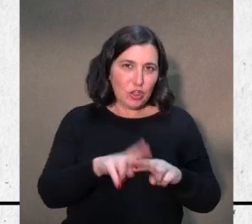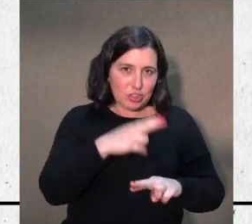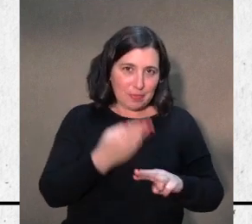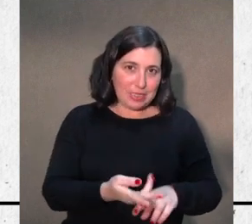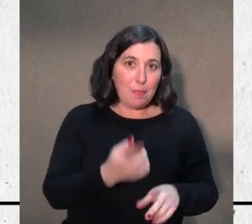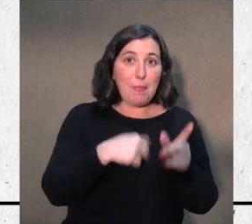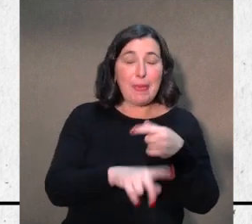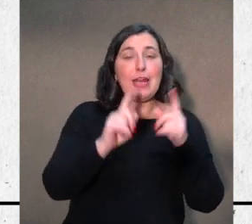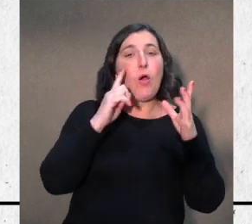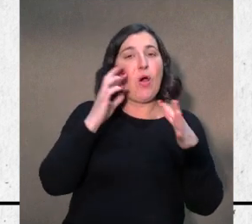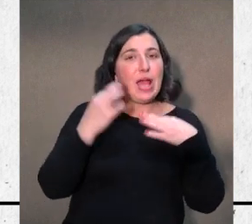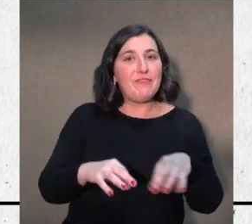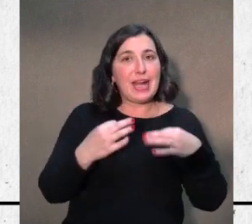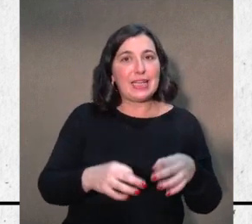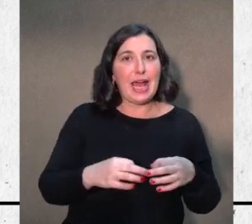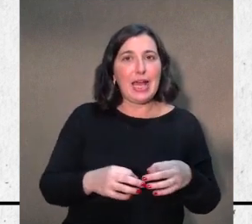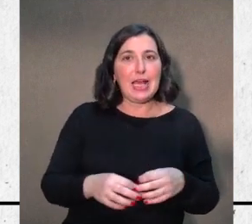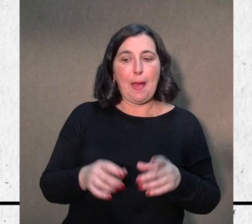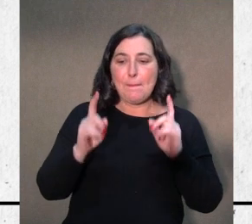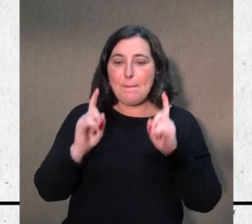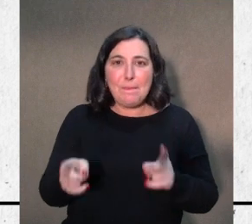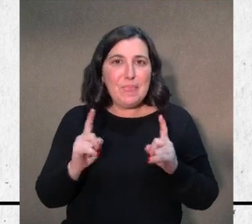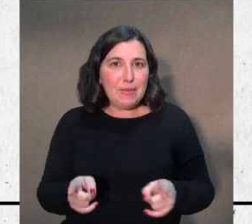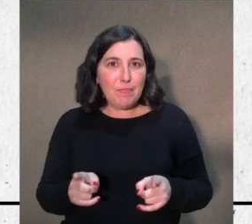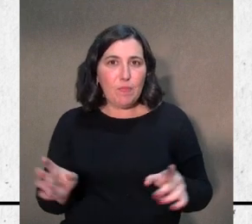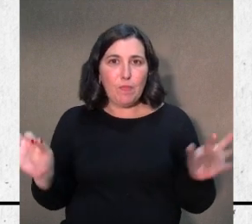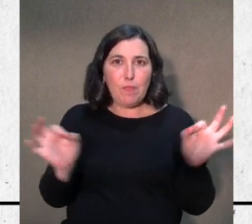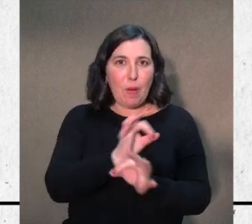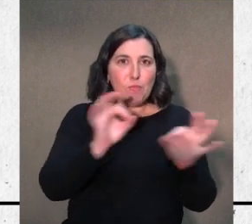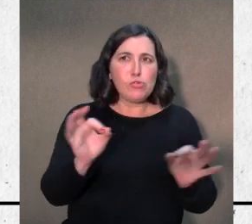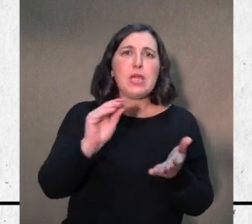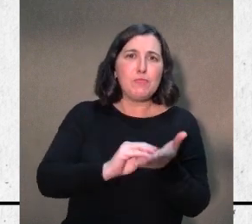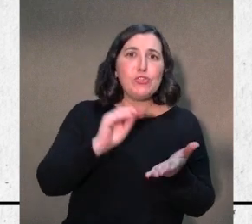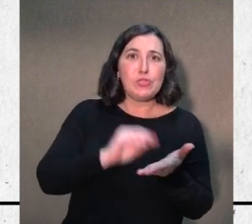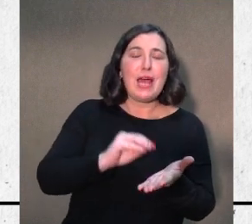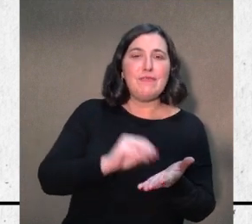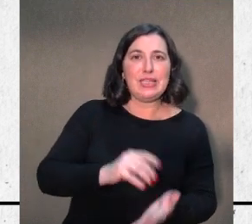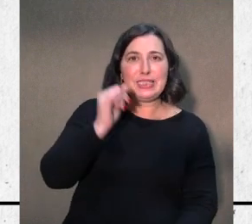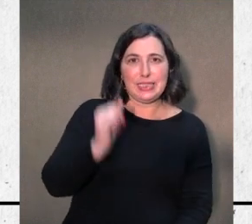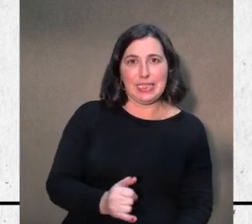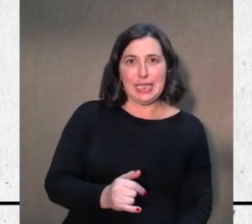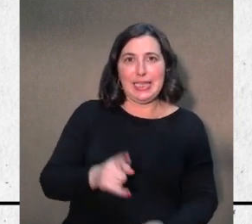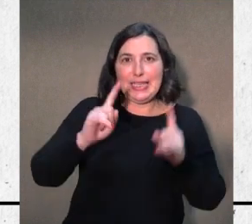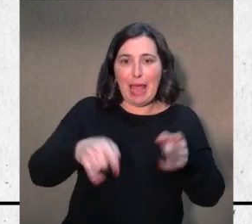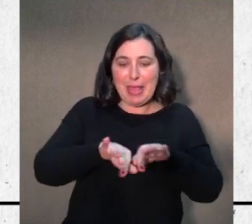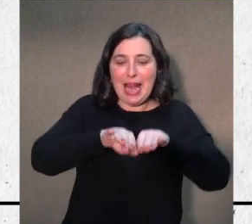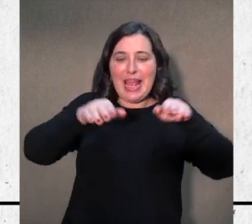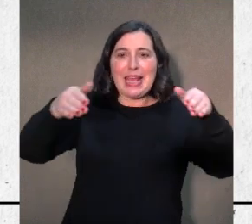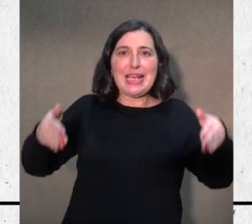eso sí. Y después la cuestión de estar en el escenario y tocarlo es un estrés enorme. O porque nosotros tenemos que tocar algo